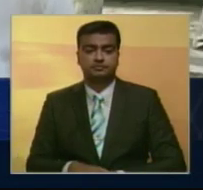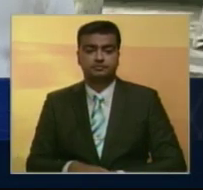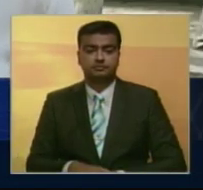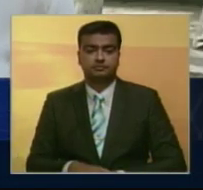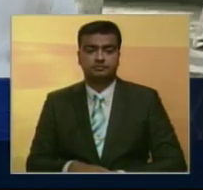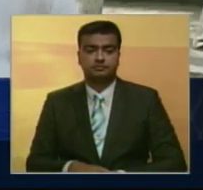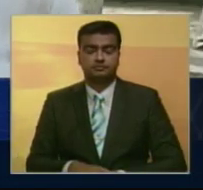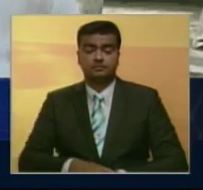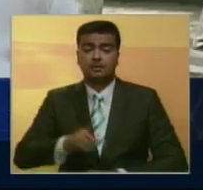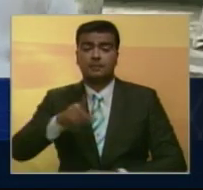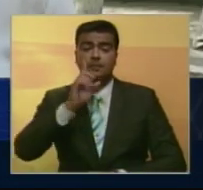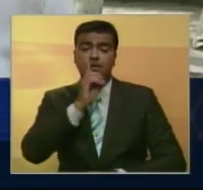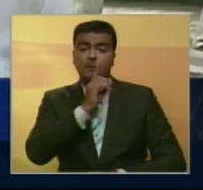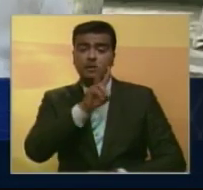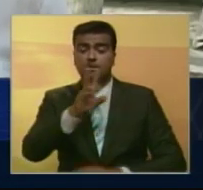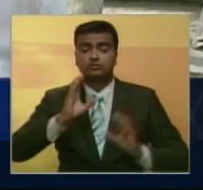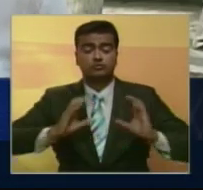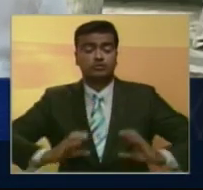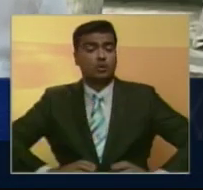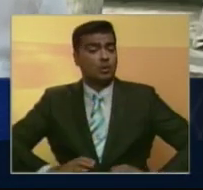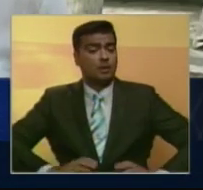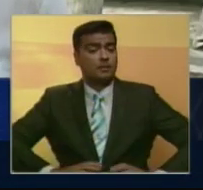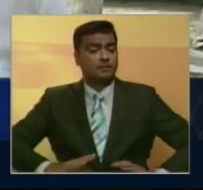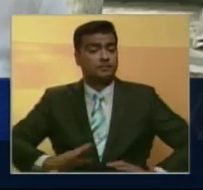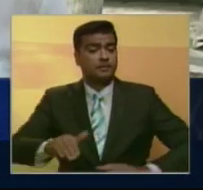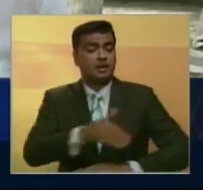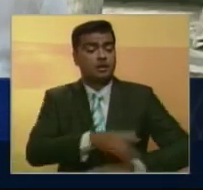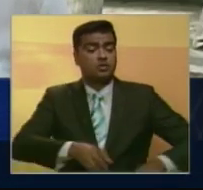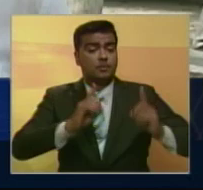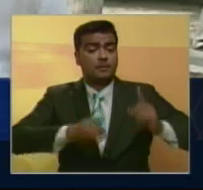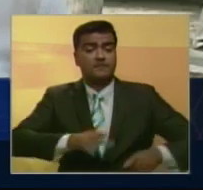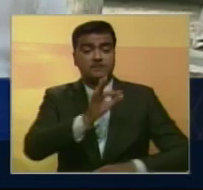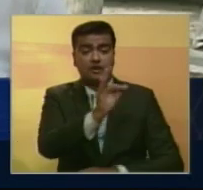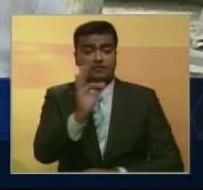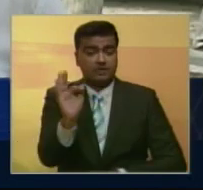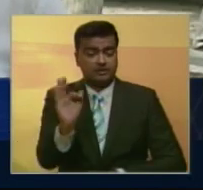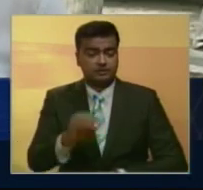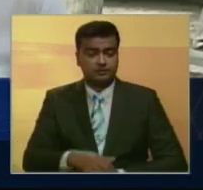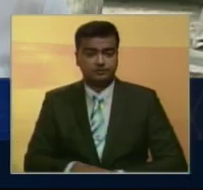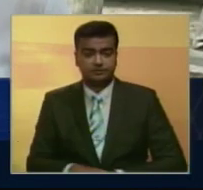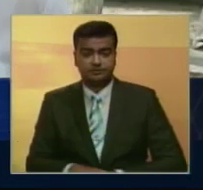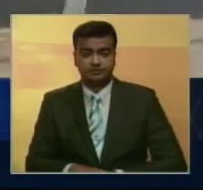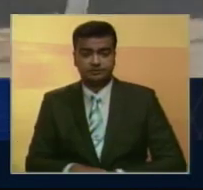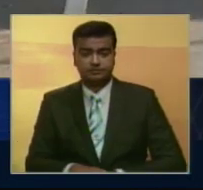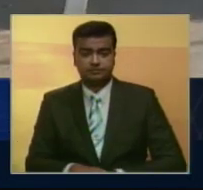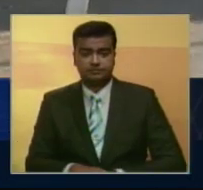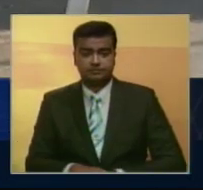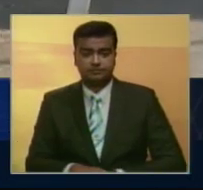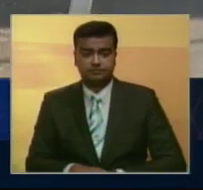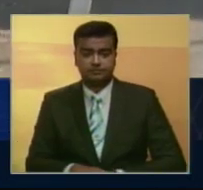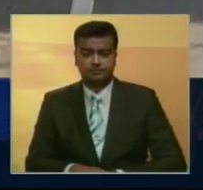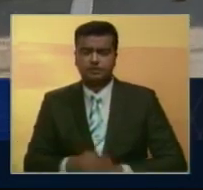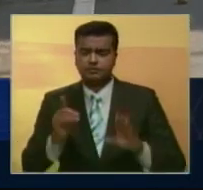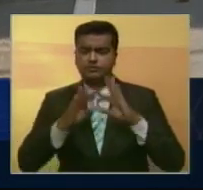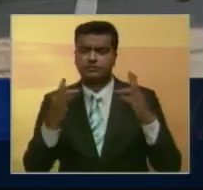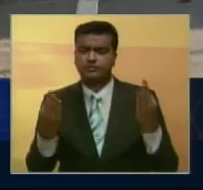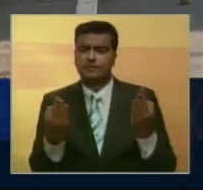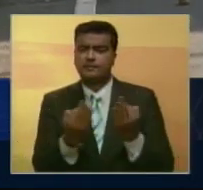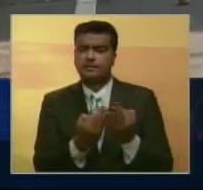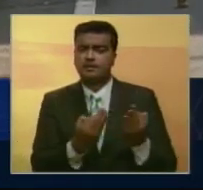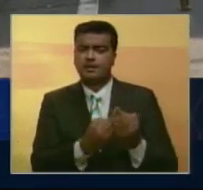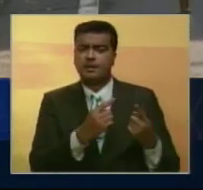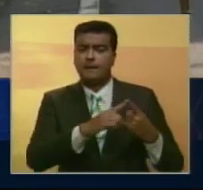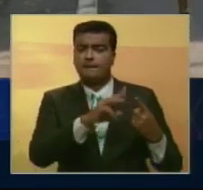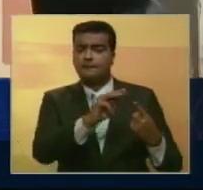También fueron identificados los 2 cadáveres hallados en la autopista Francisco Fajardo a la altura del distribuidor La Araña. Según sus familiares, Lino